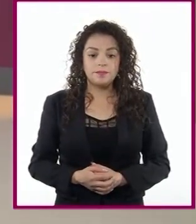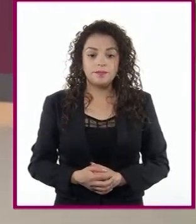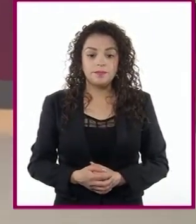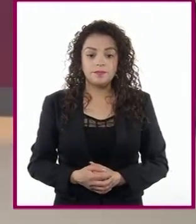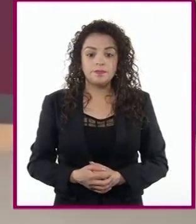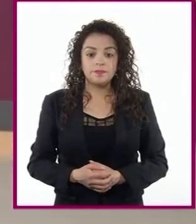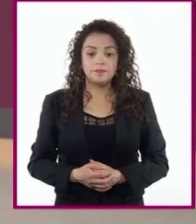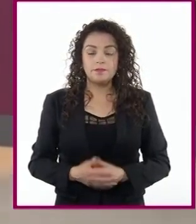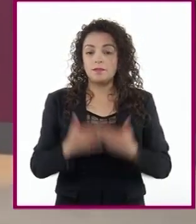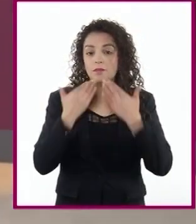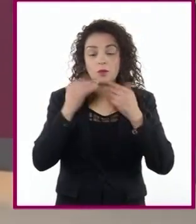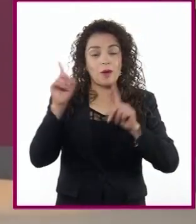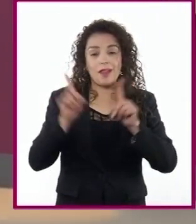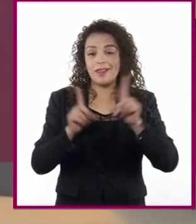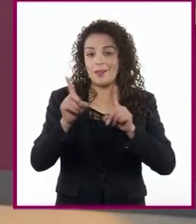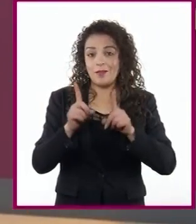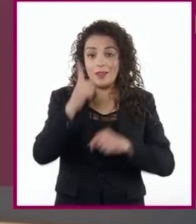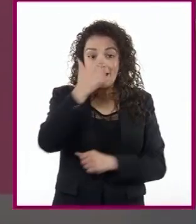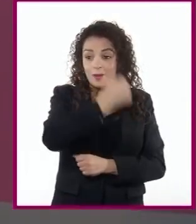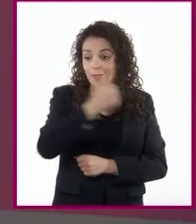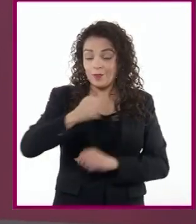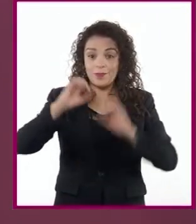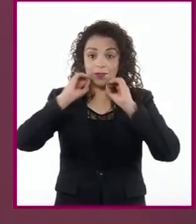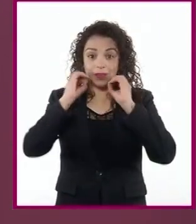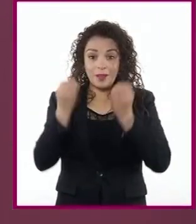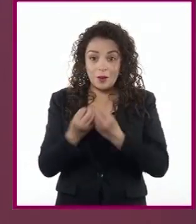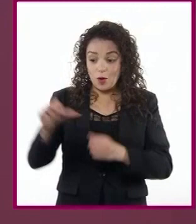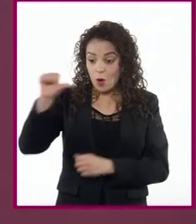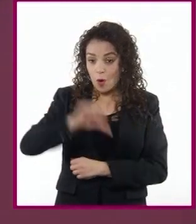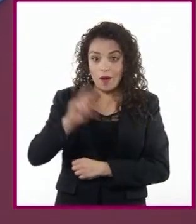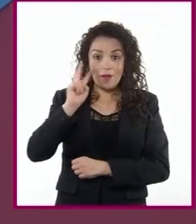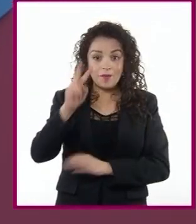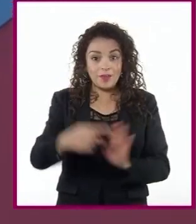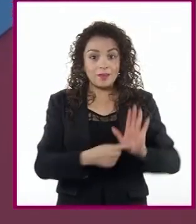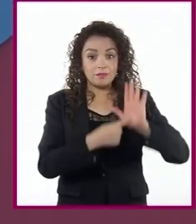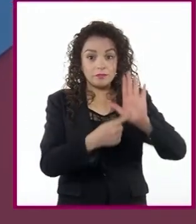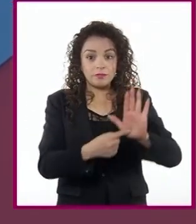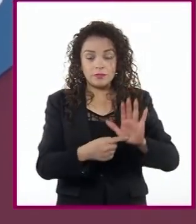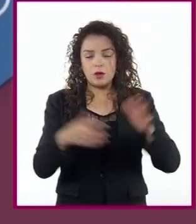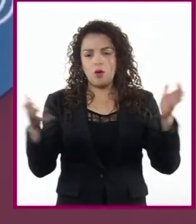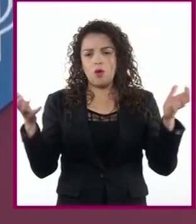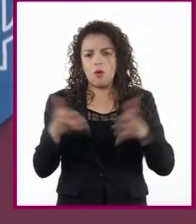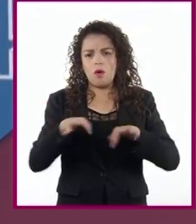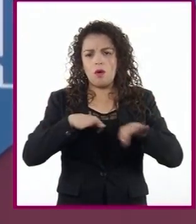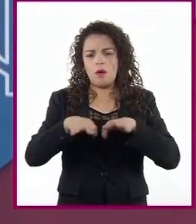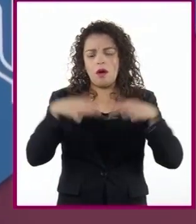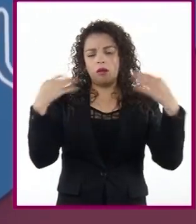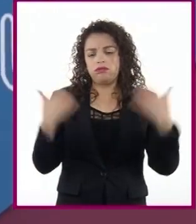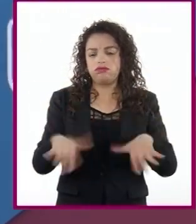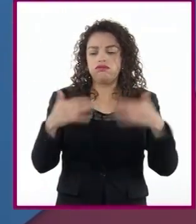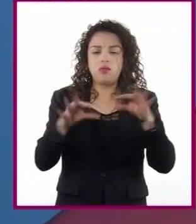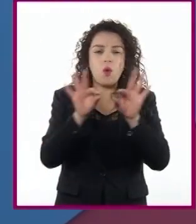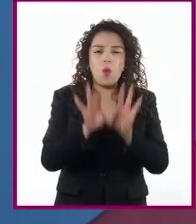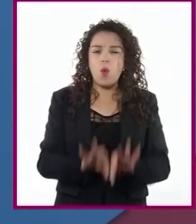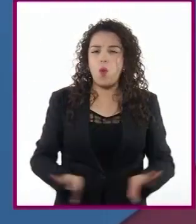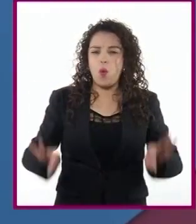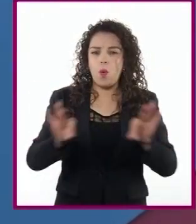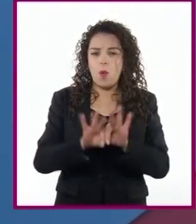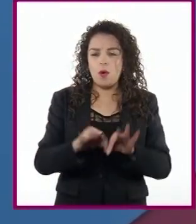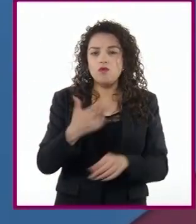Sin duda, cada una de las organizaciones que hemos estudiado el día de hoy realiza labores titánicas en busca de crear un mundo